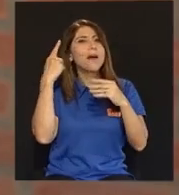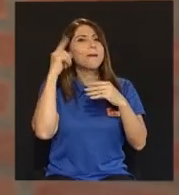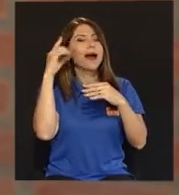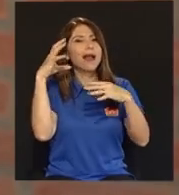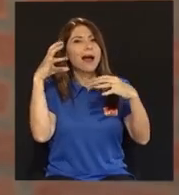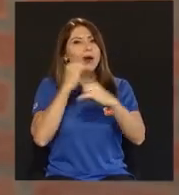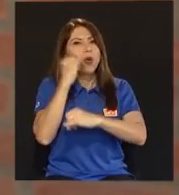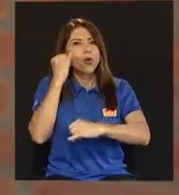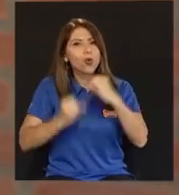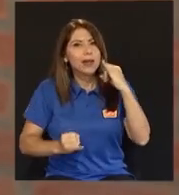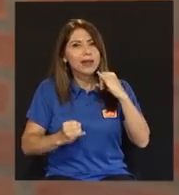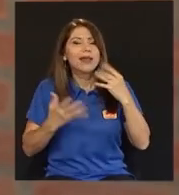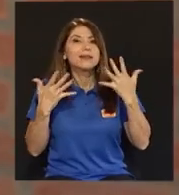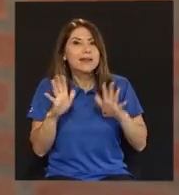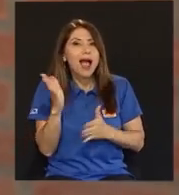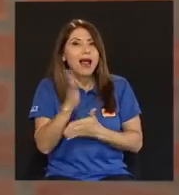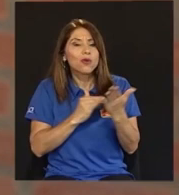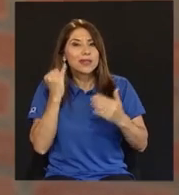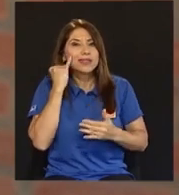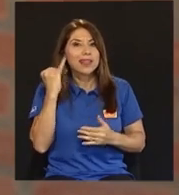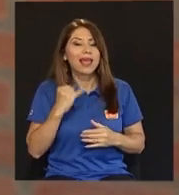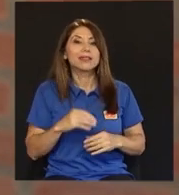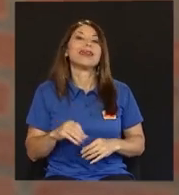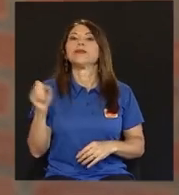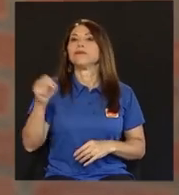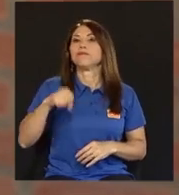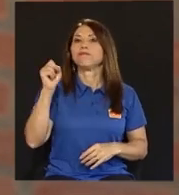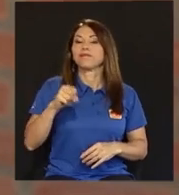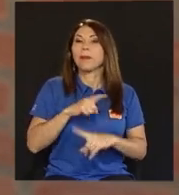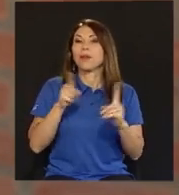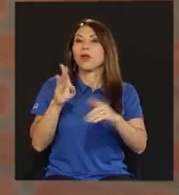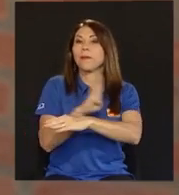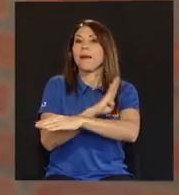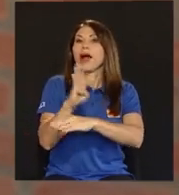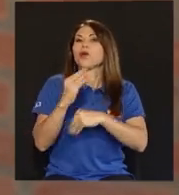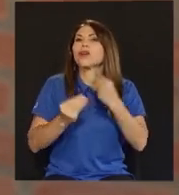pero formalicen. Sí, claro, porque lo que está haciendo el banco es